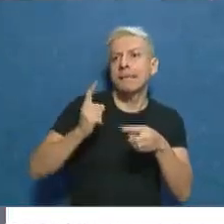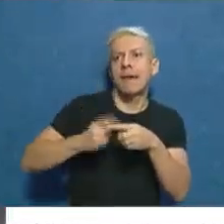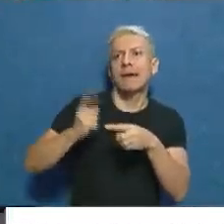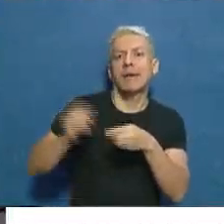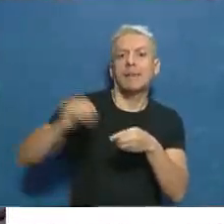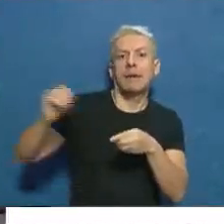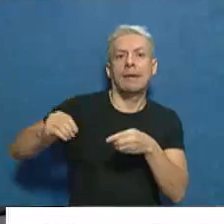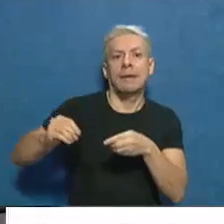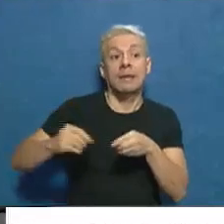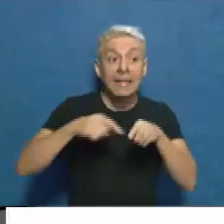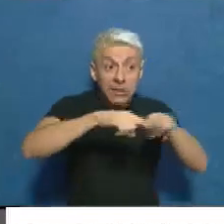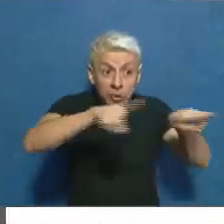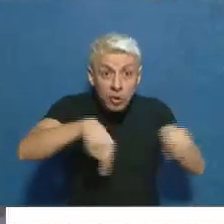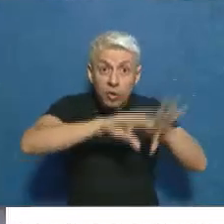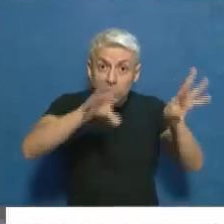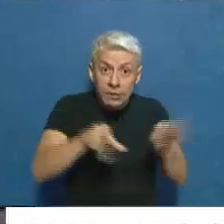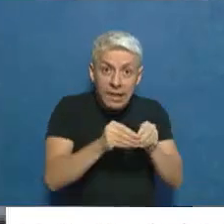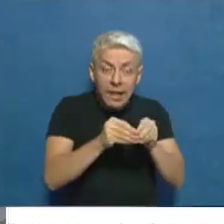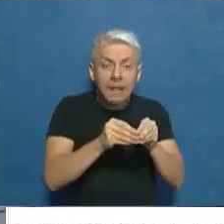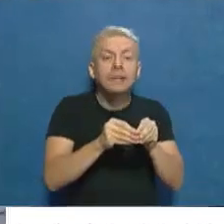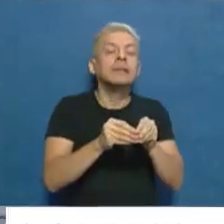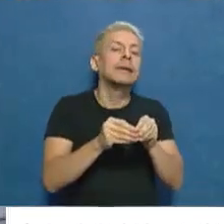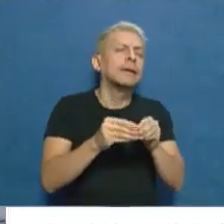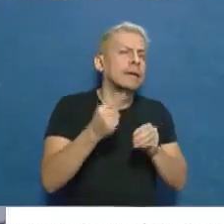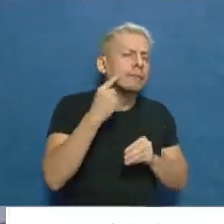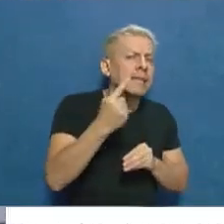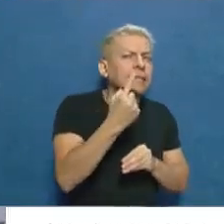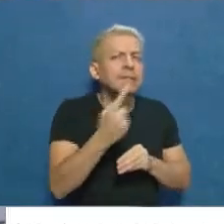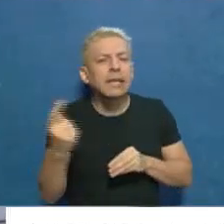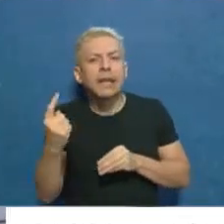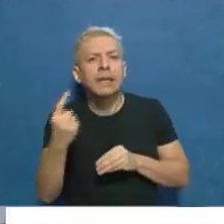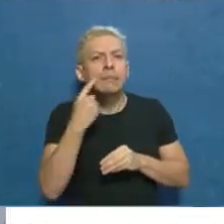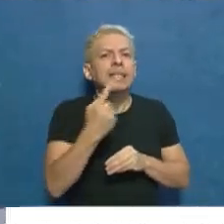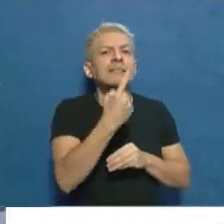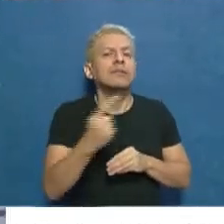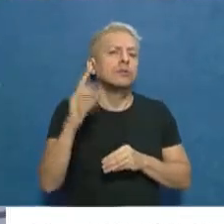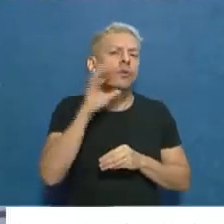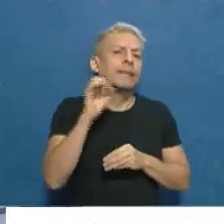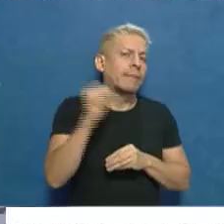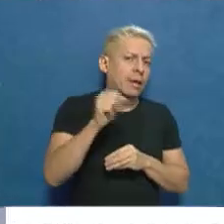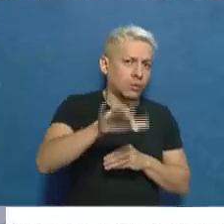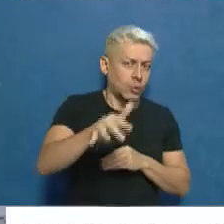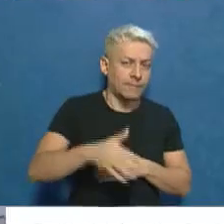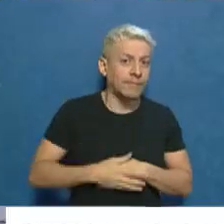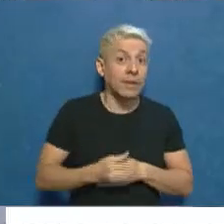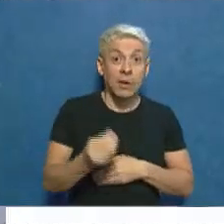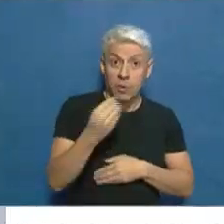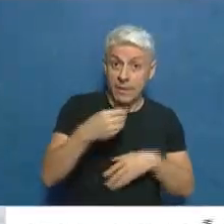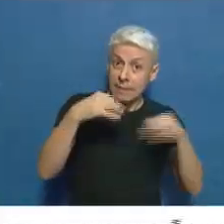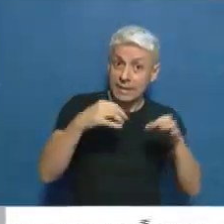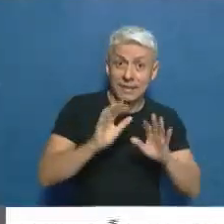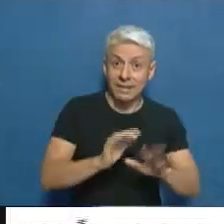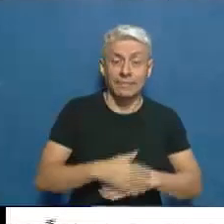Pero lo que tenemos acá da un total de entre 1.100 y 1.150 pesos comer